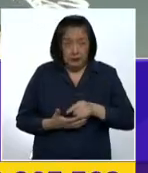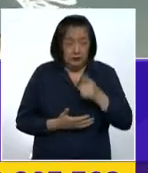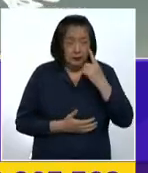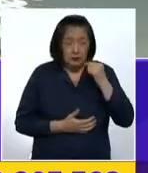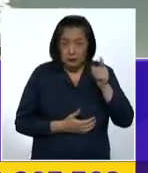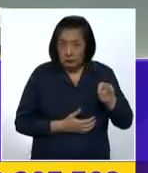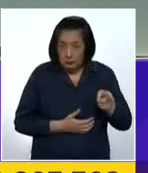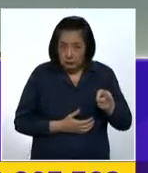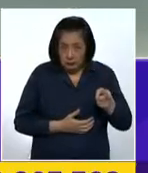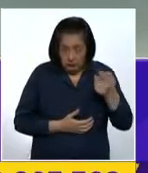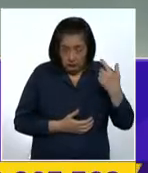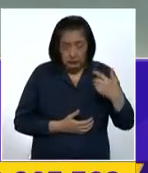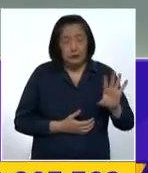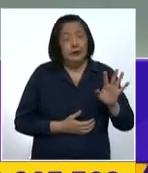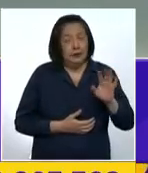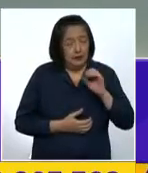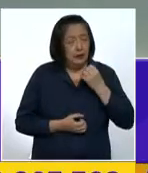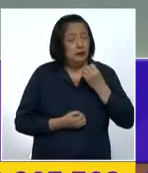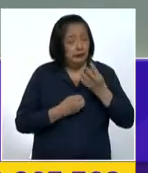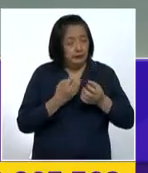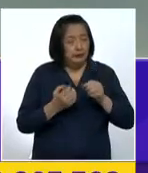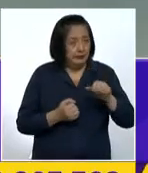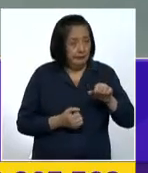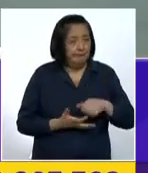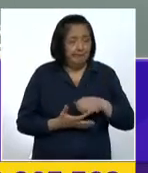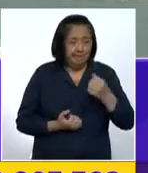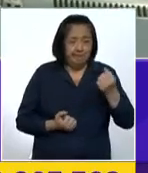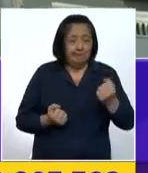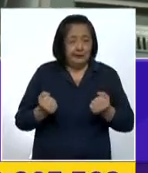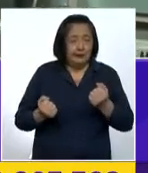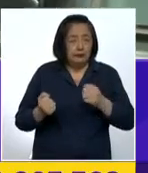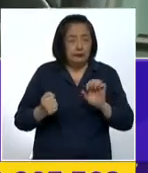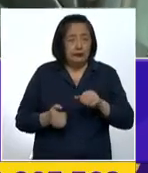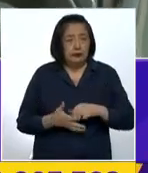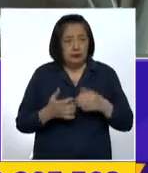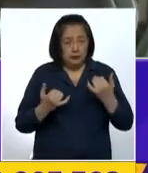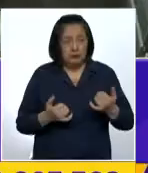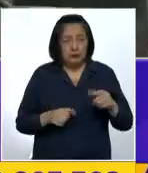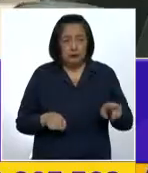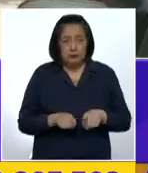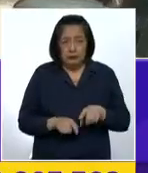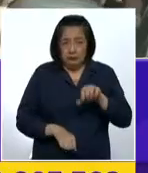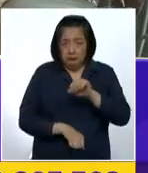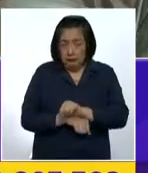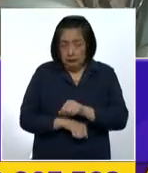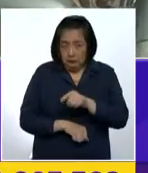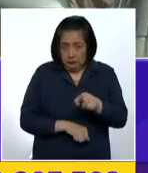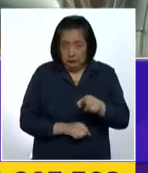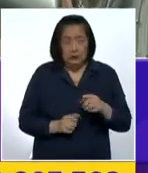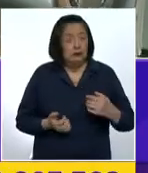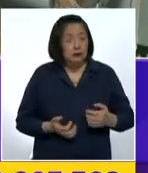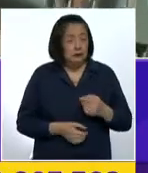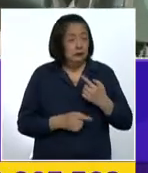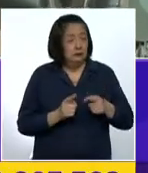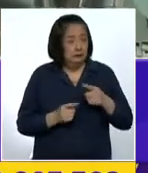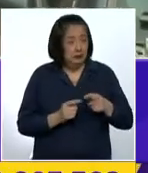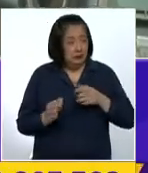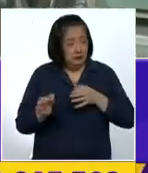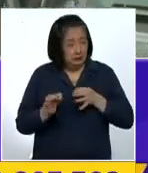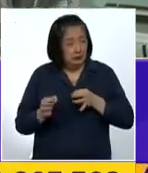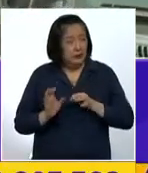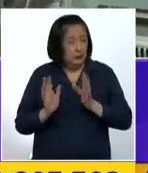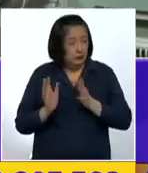ya sería confeso de haber manejado y justo hoy también es intervenido manejando este vehículo. Pero hay que dar un